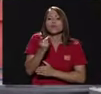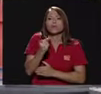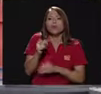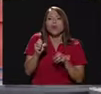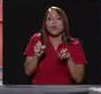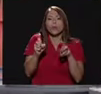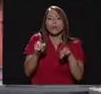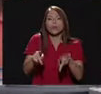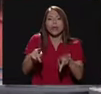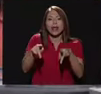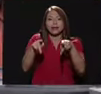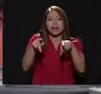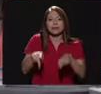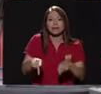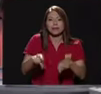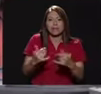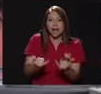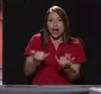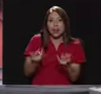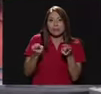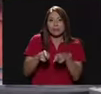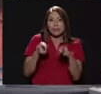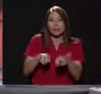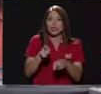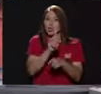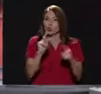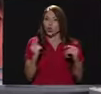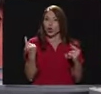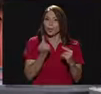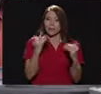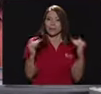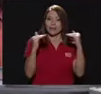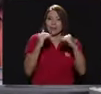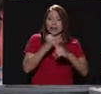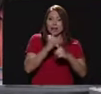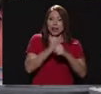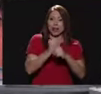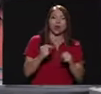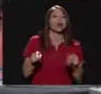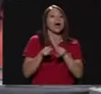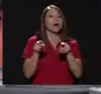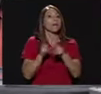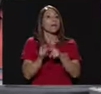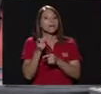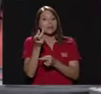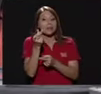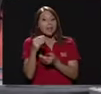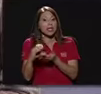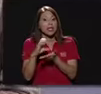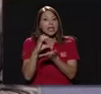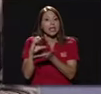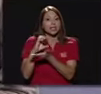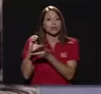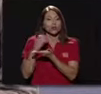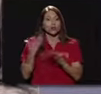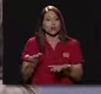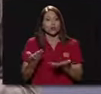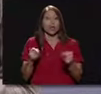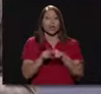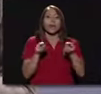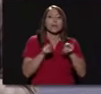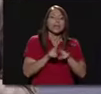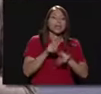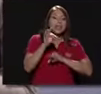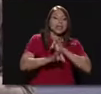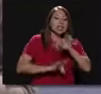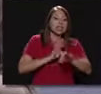para las personas se están generando, no solamente en el nivel del empleo, sino también en materia de los ingresos que se están generando, la